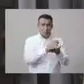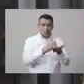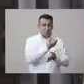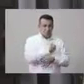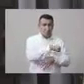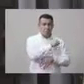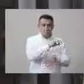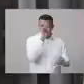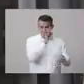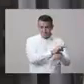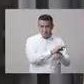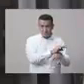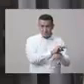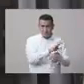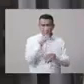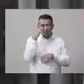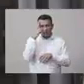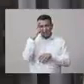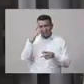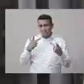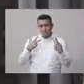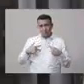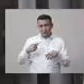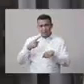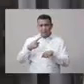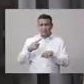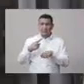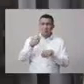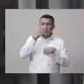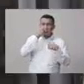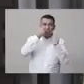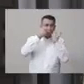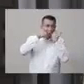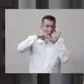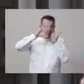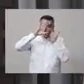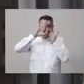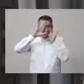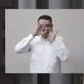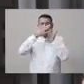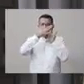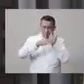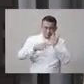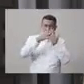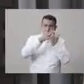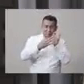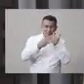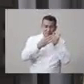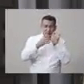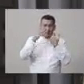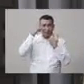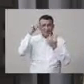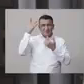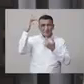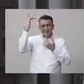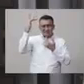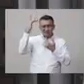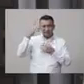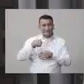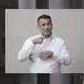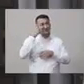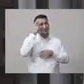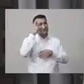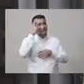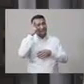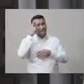algunos síntomas o tenga la sospecha de estar contagiado por el virus no debe acudir a centros de salud,